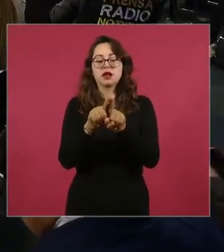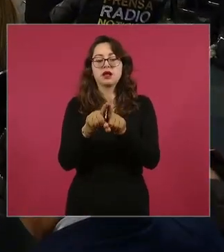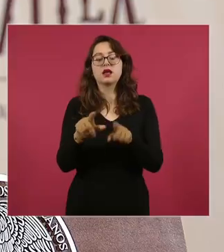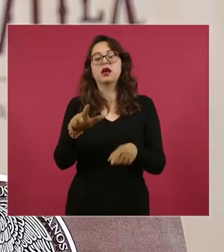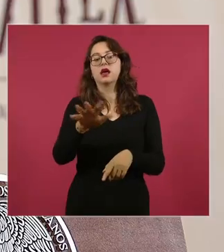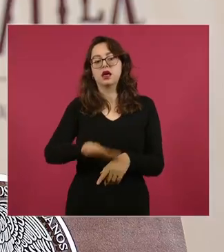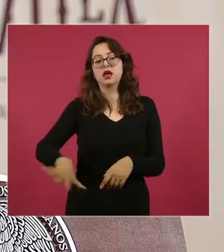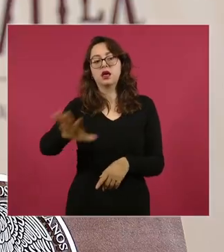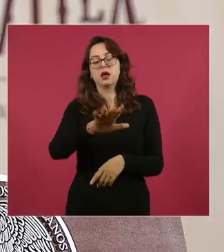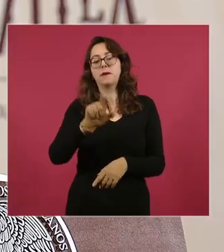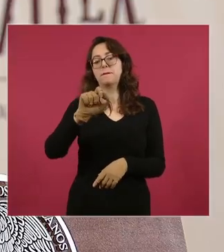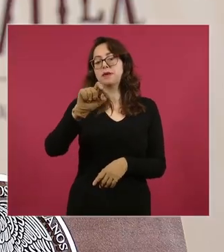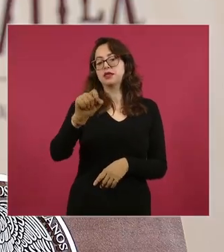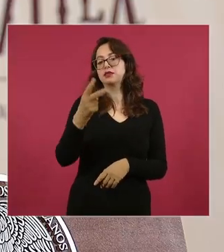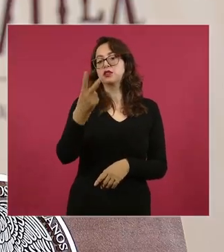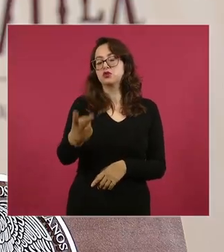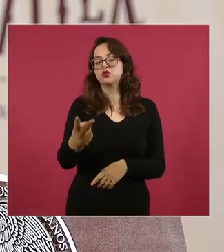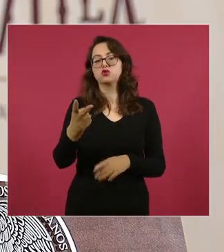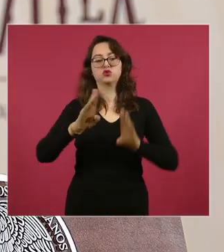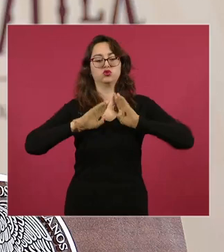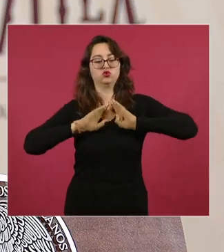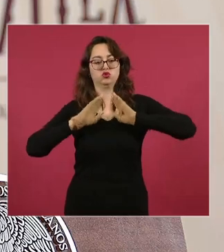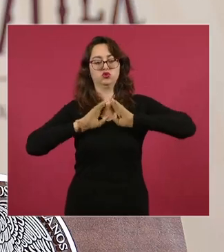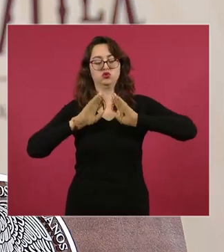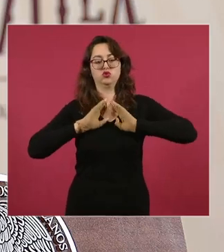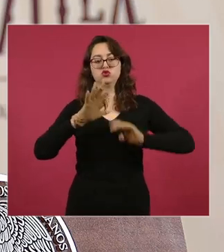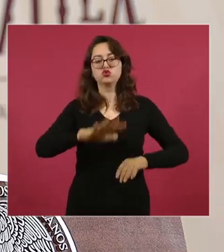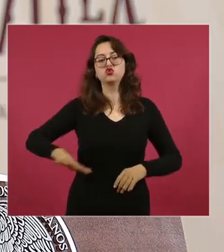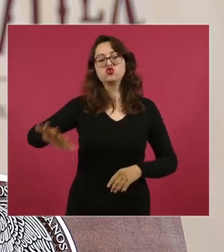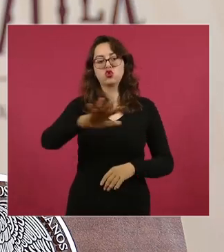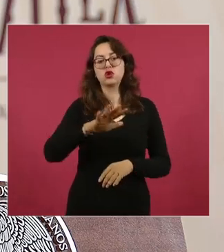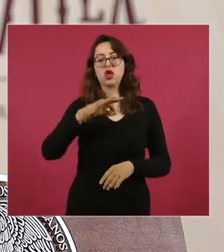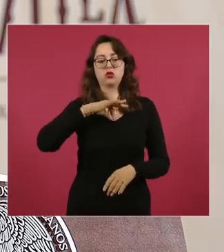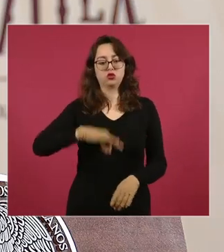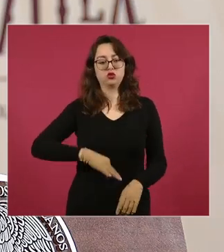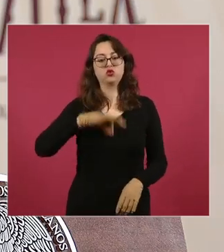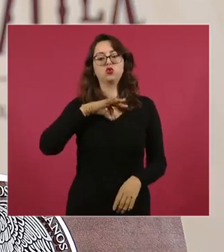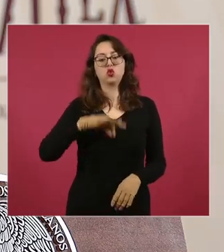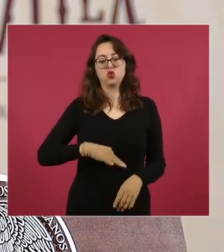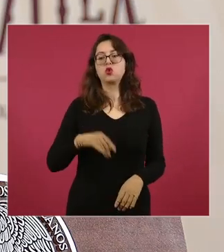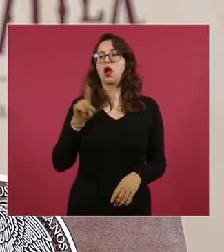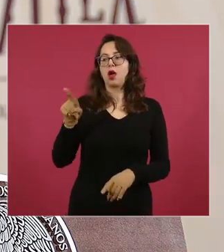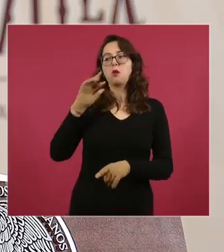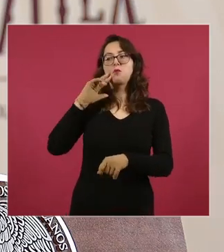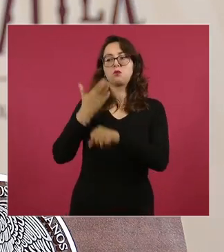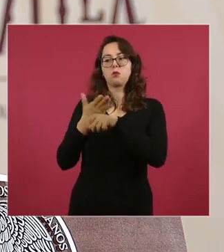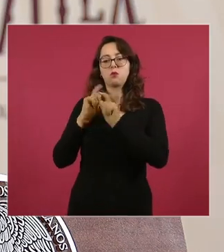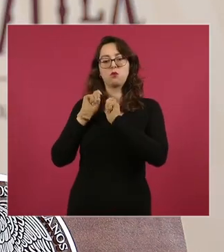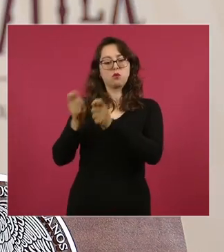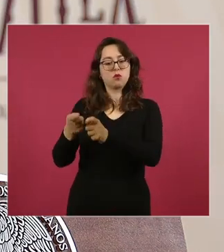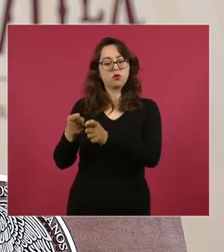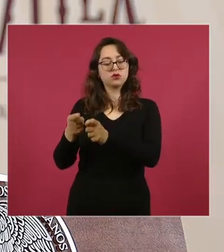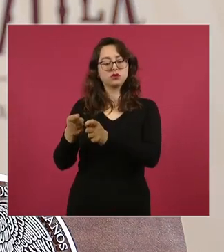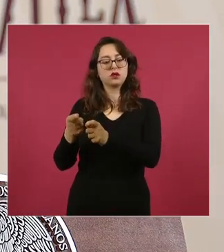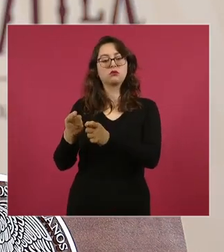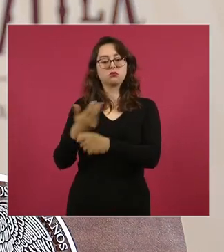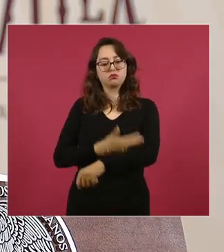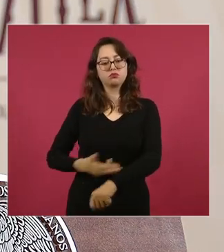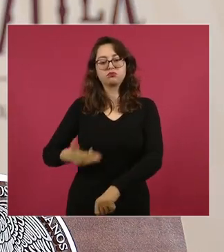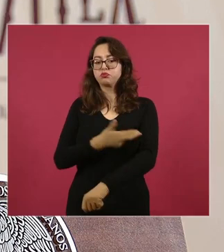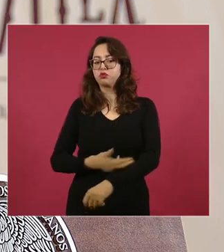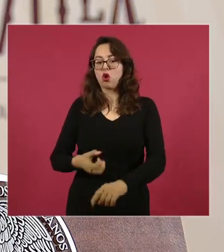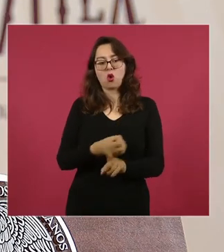la 22 zona militar con sede ahí en Toluca, que es el que está coordinando ahí